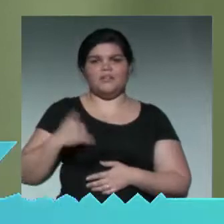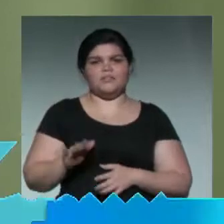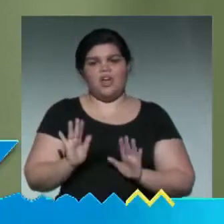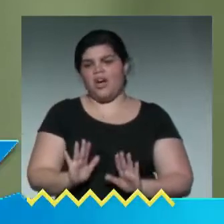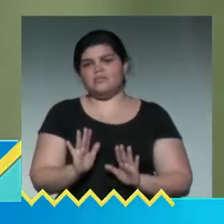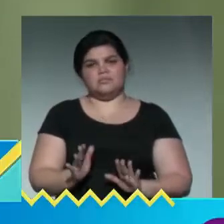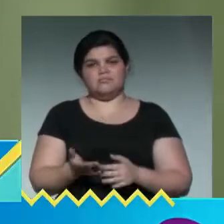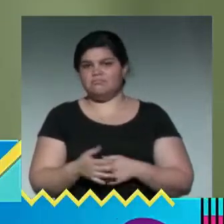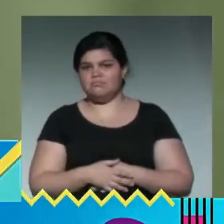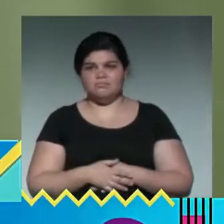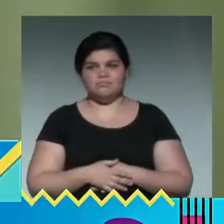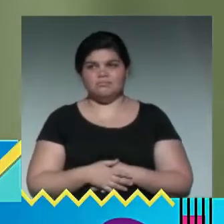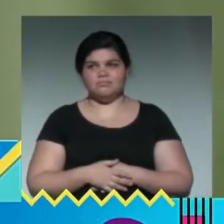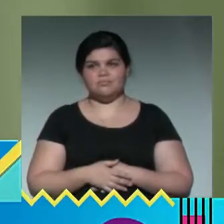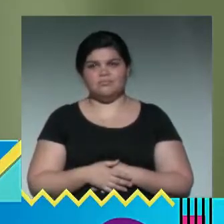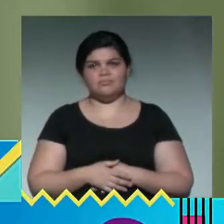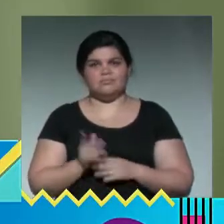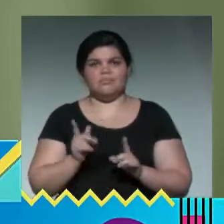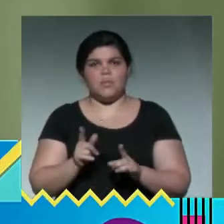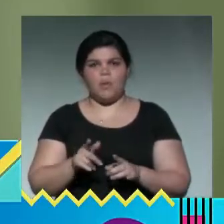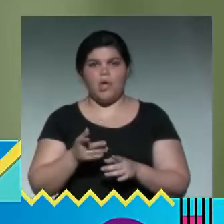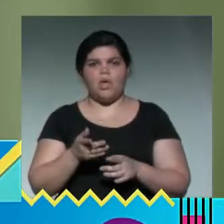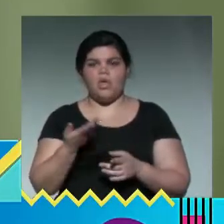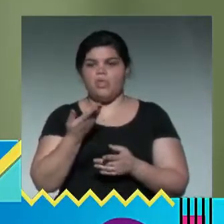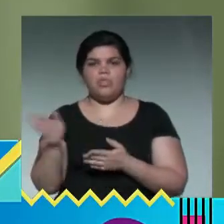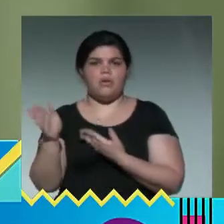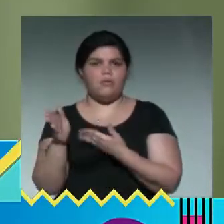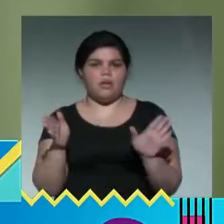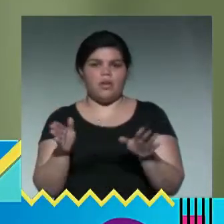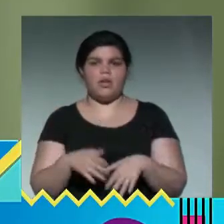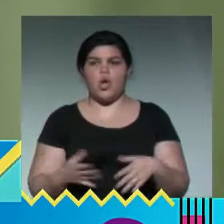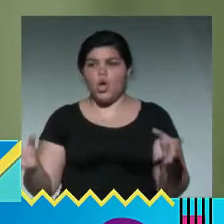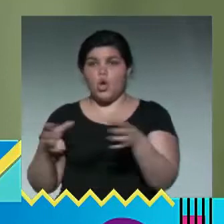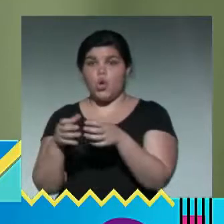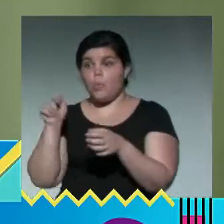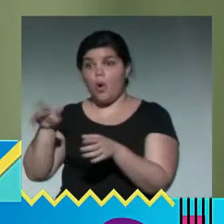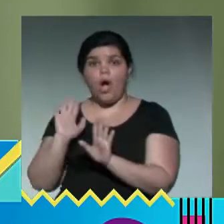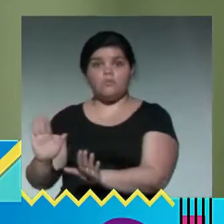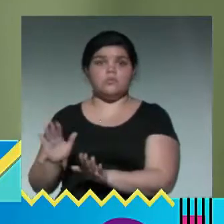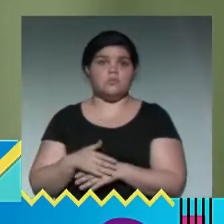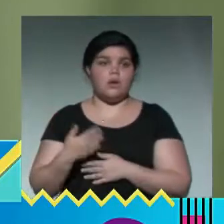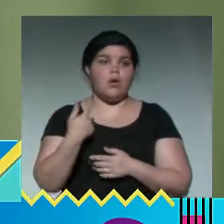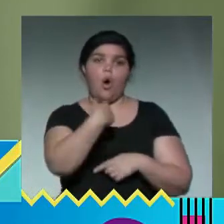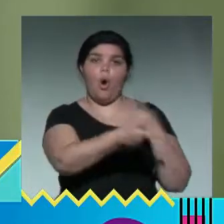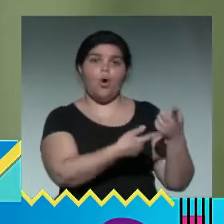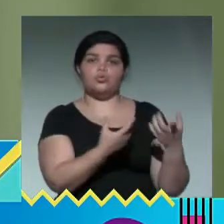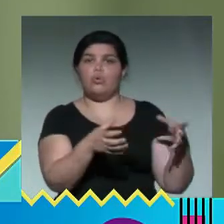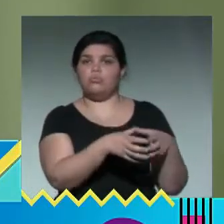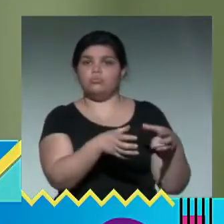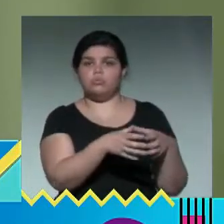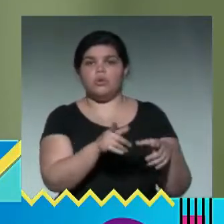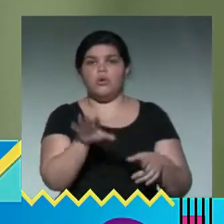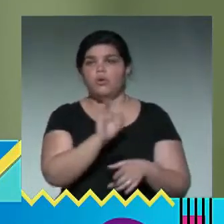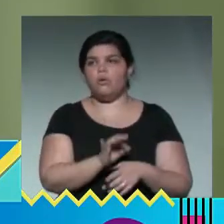bueno, la famosa grieta, o sos de un equipo de fútbol, o sos de otro, o sos hincha de una marca